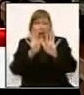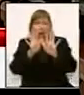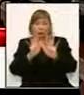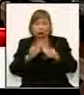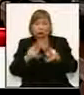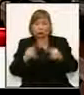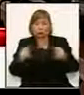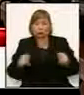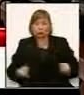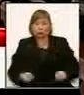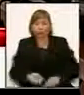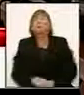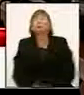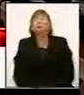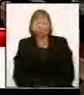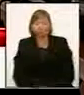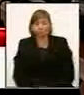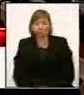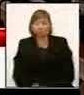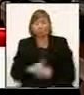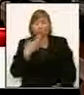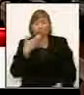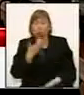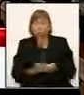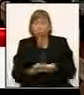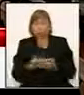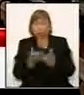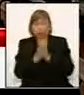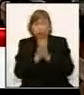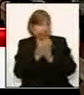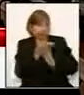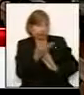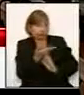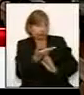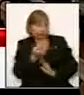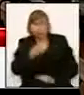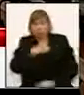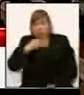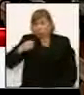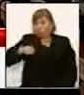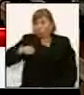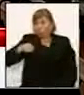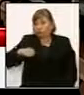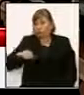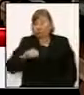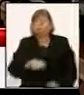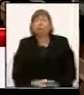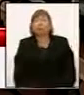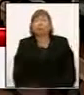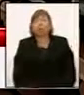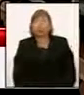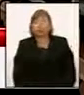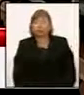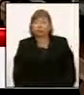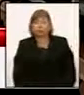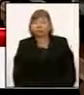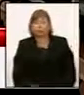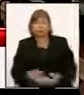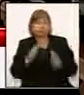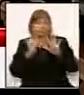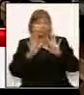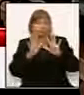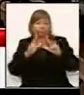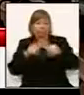¿no? Gracias. ¿Hay algún pedido formal ya a la Municipalidad de Lima, que es la que afectó o desafectó estas 10